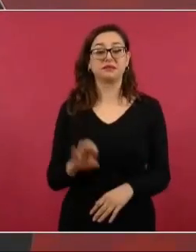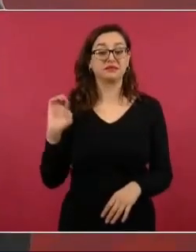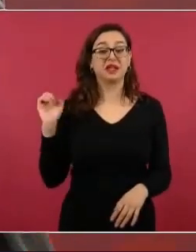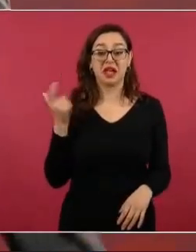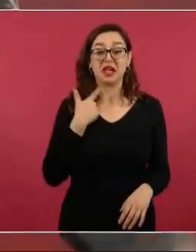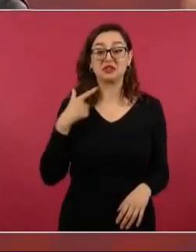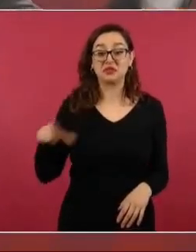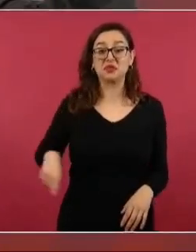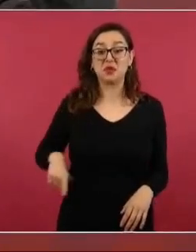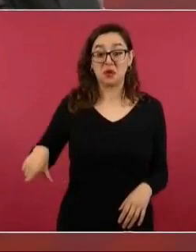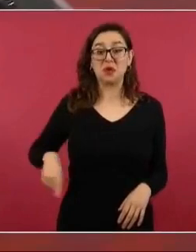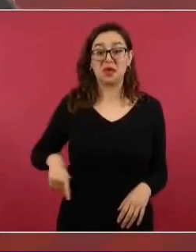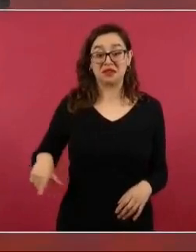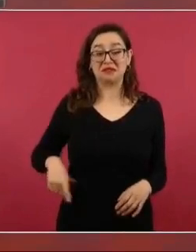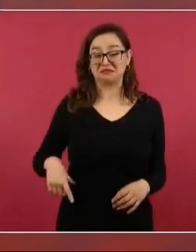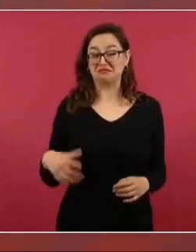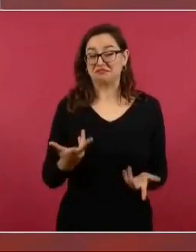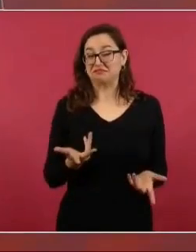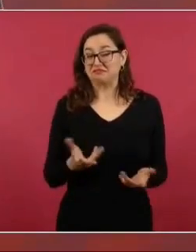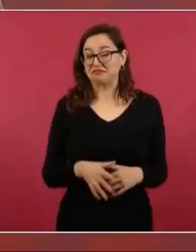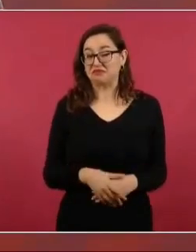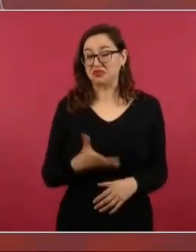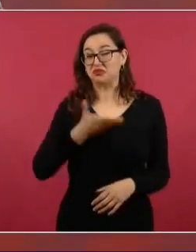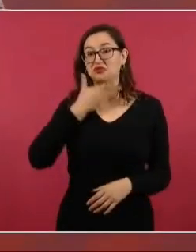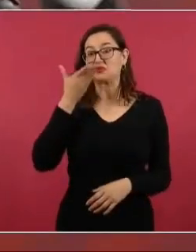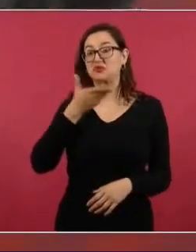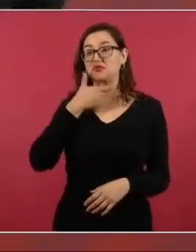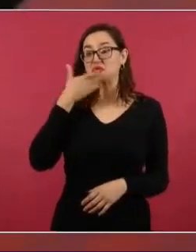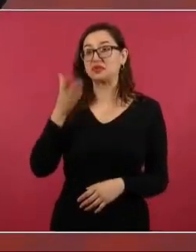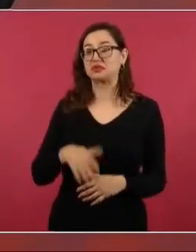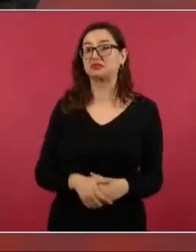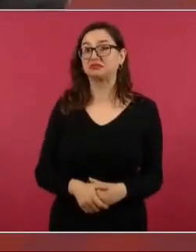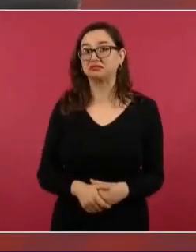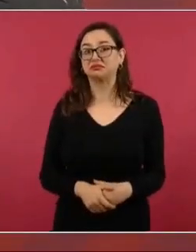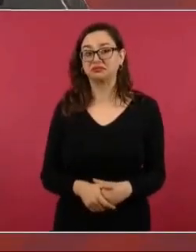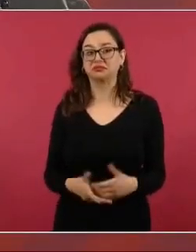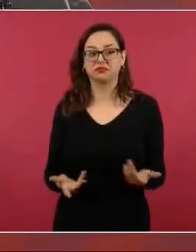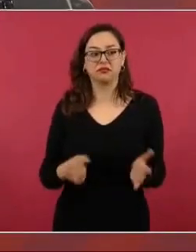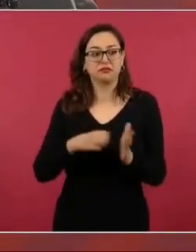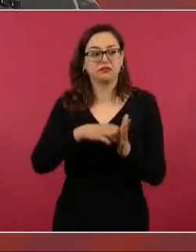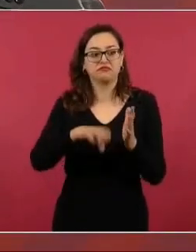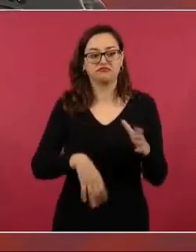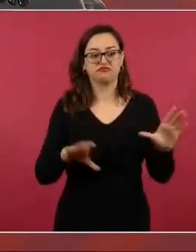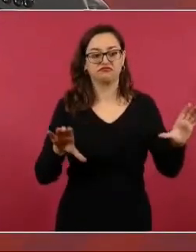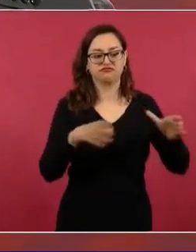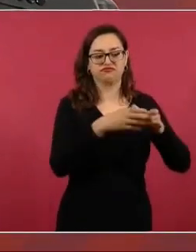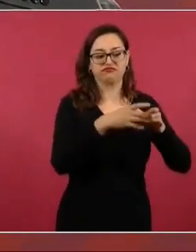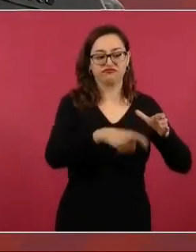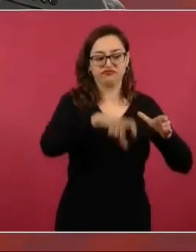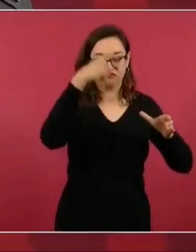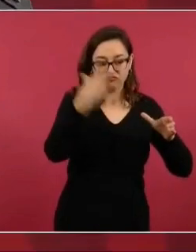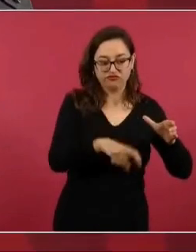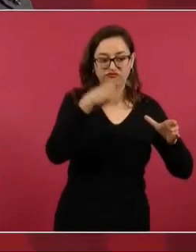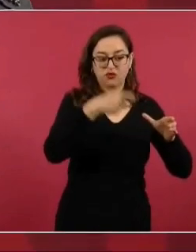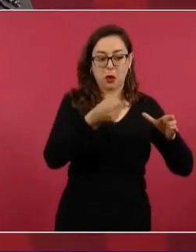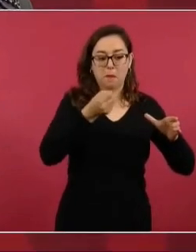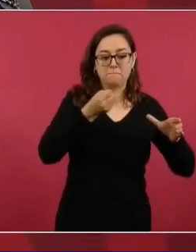Por eso lo del FOBAPROA, había que rescatar a los de arriba